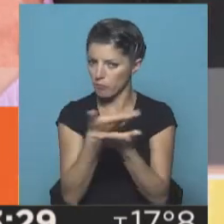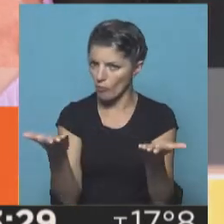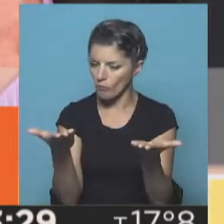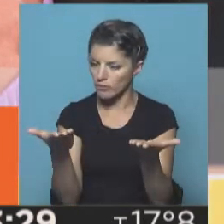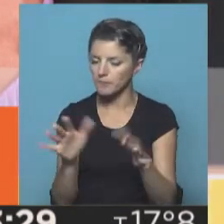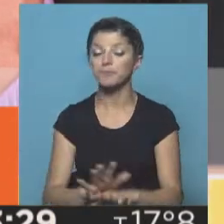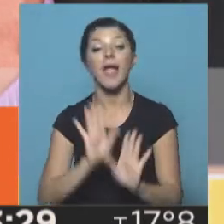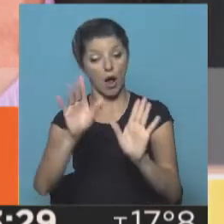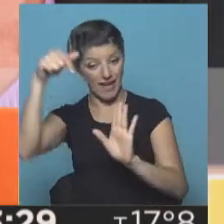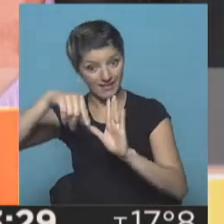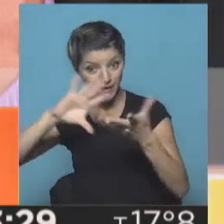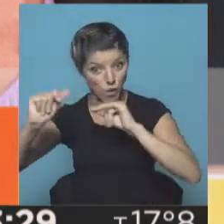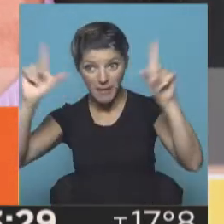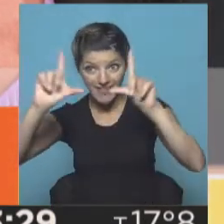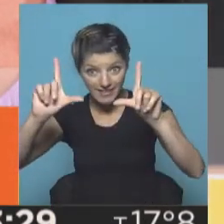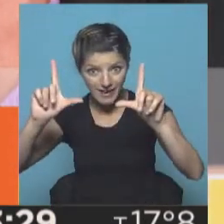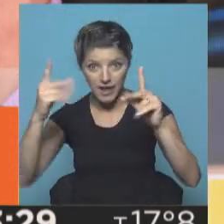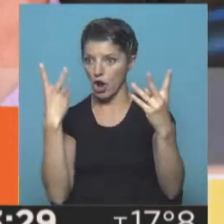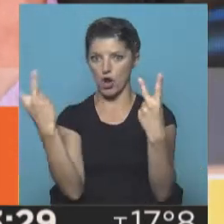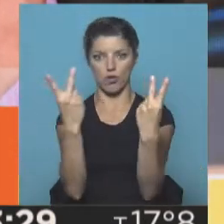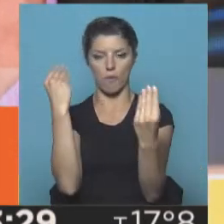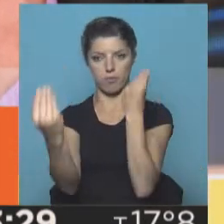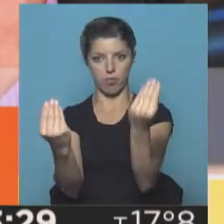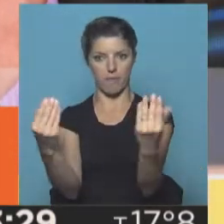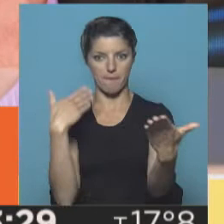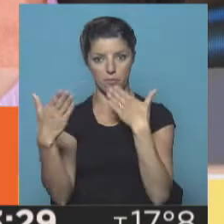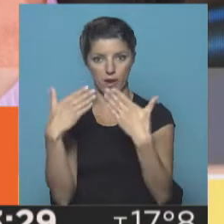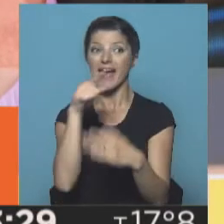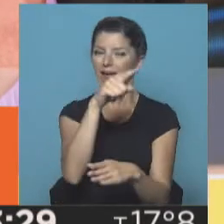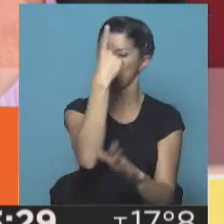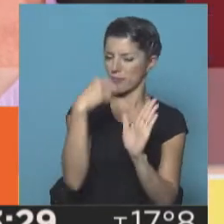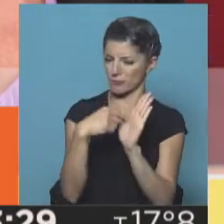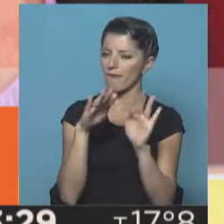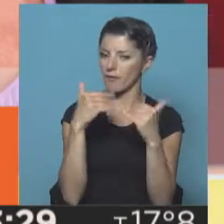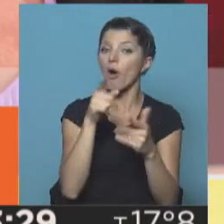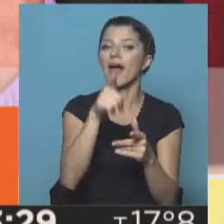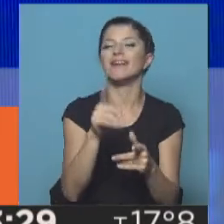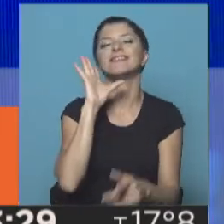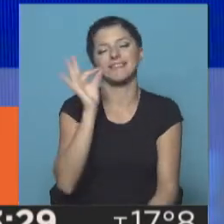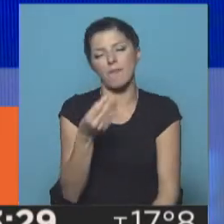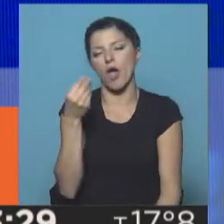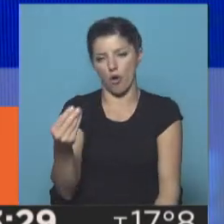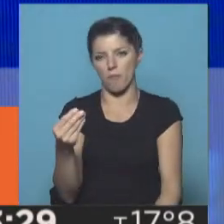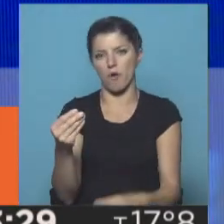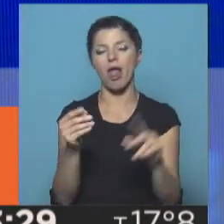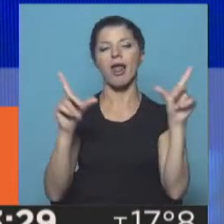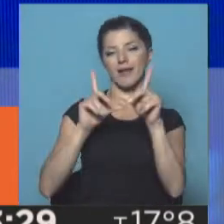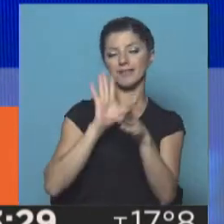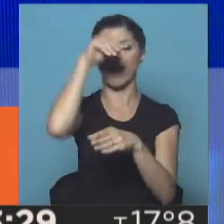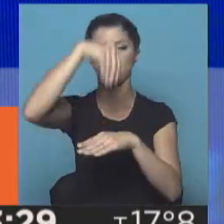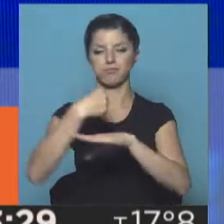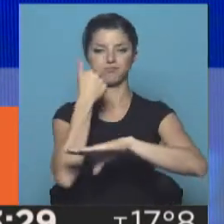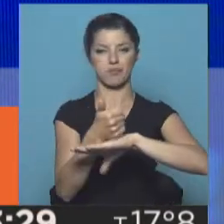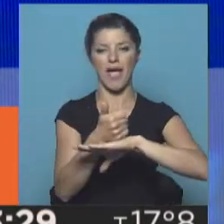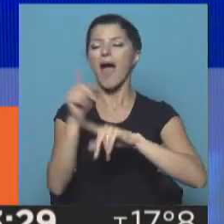este género de debate me parece que Trump tenía una ventaja. Él tiene una capacidad de moverse en televisión a la cual Hillary, que muchas veces luce como